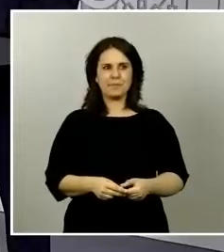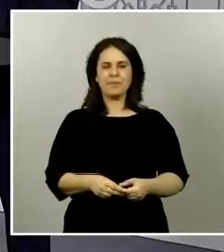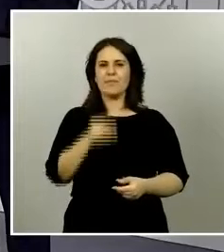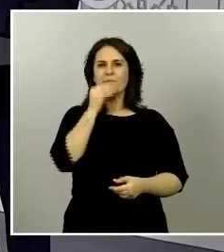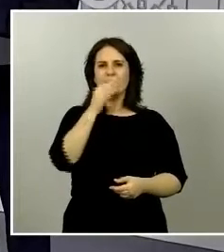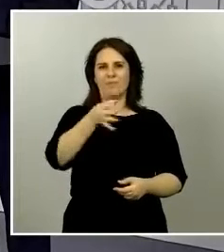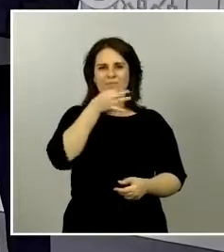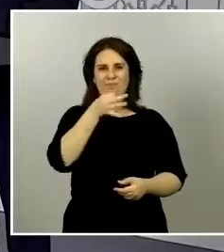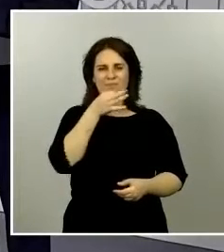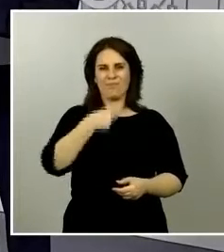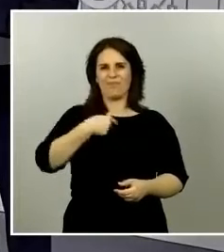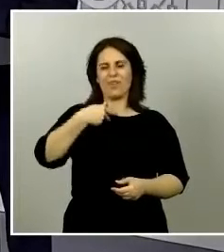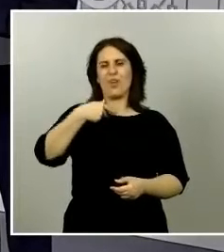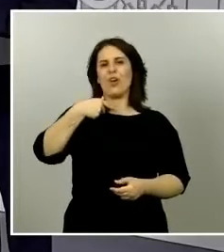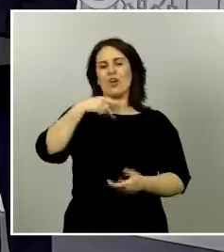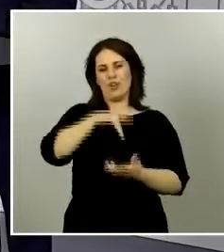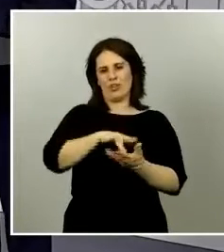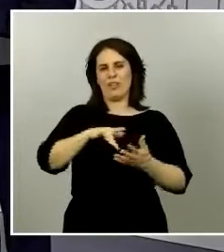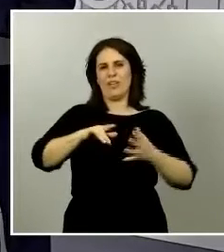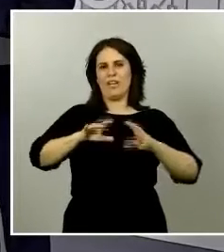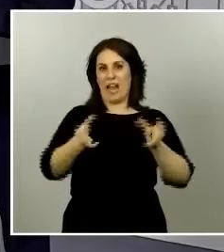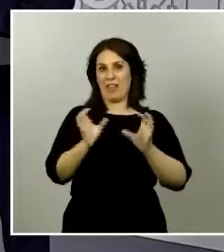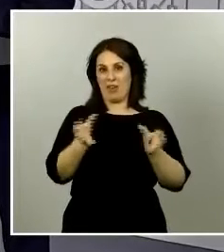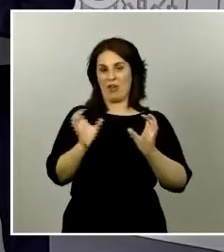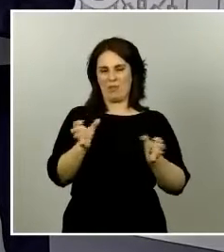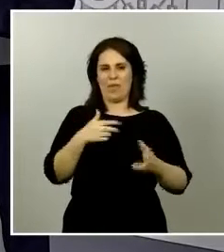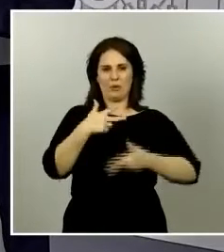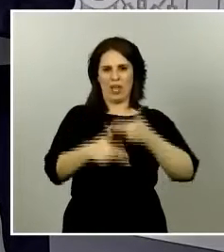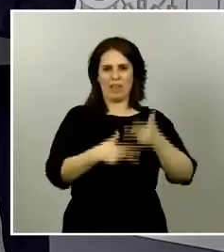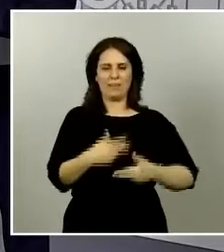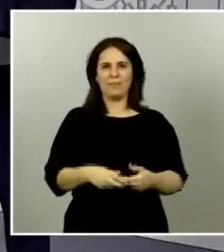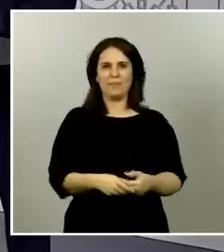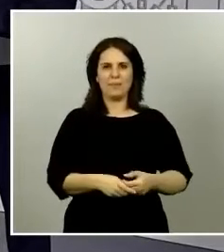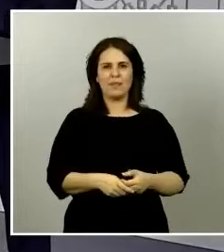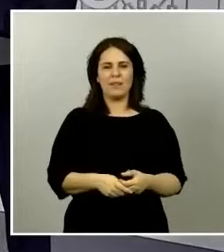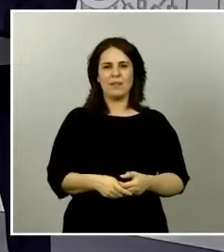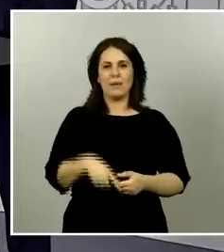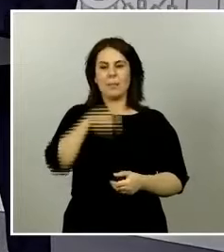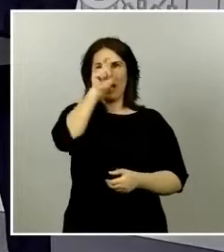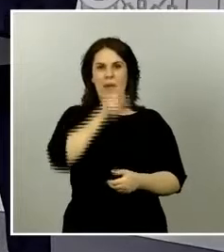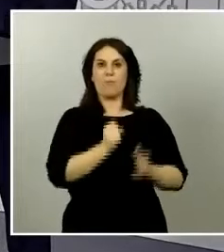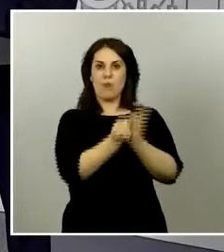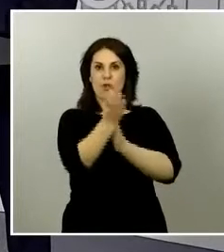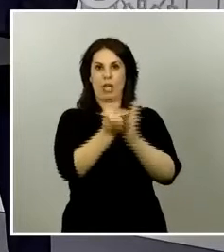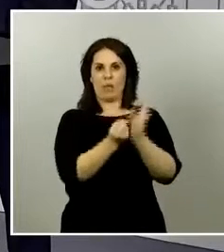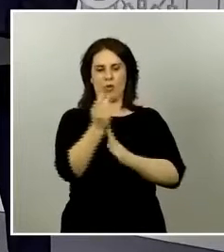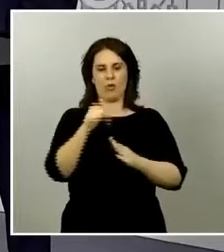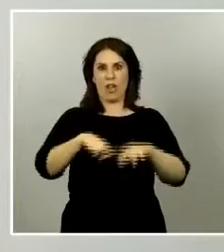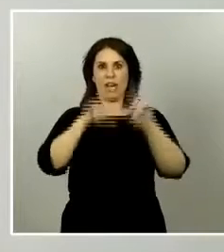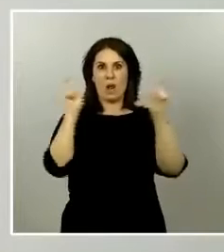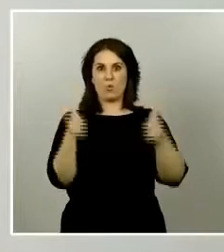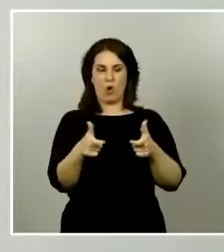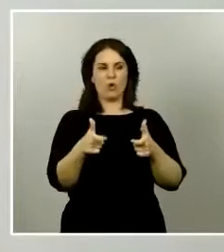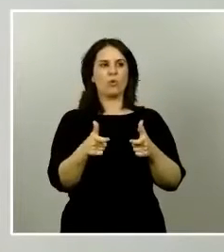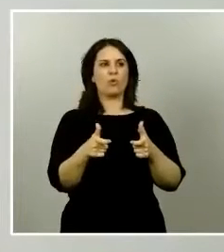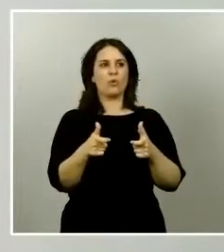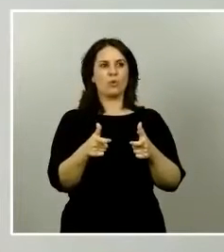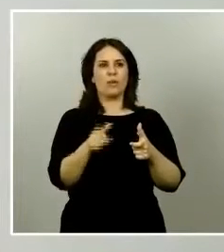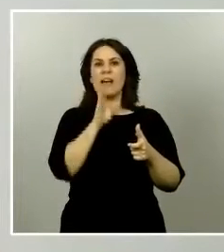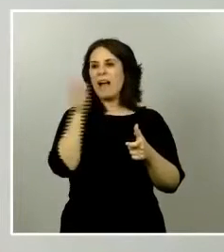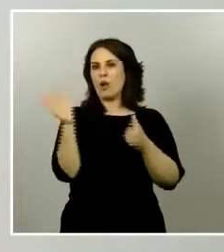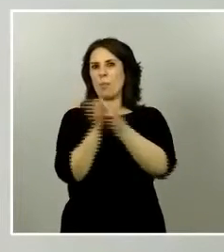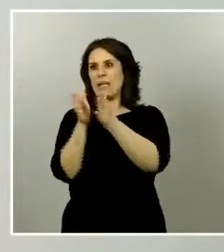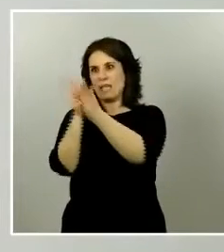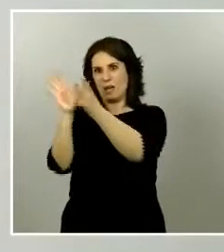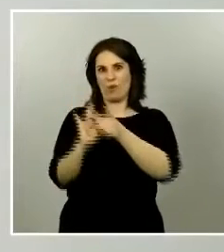Pregunta Euskadi Irratia. Sí, buenas tardes. Nerea Sarriegi, de Euskadi Irratia y Radio Euskadi. Para la ministra